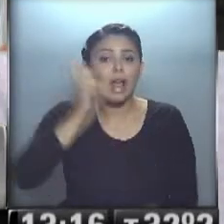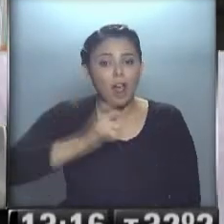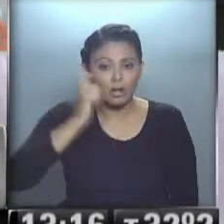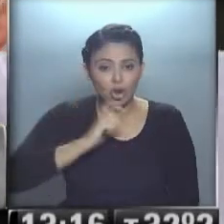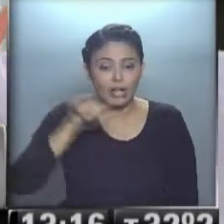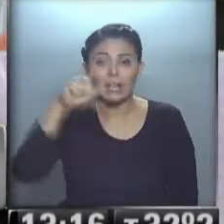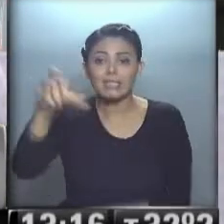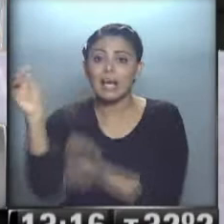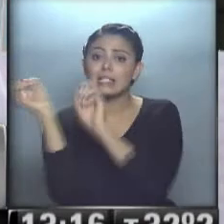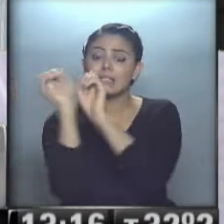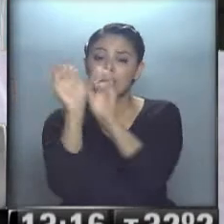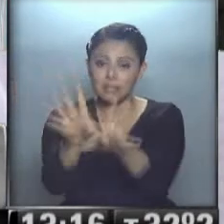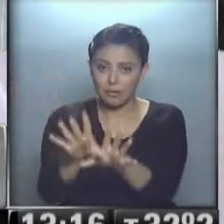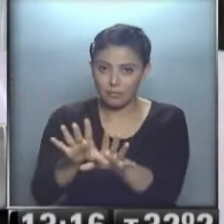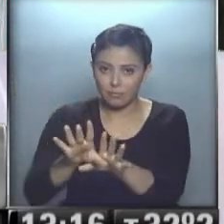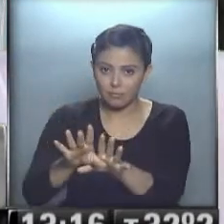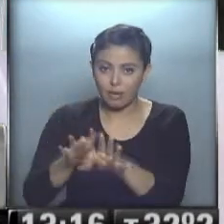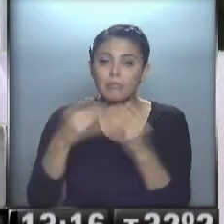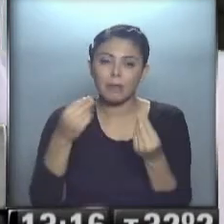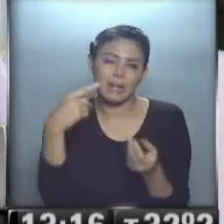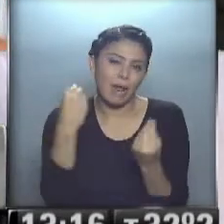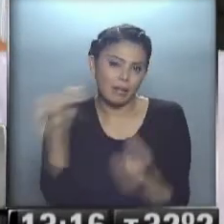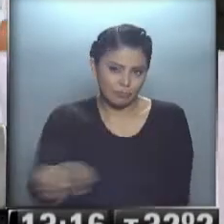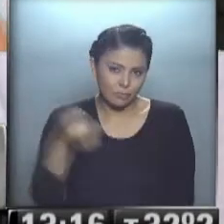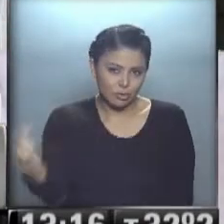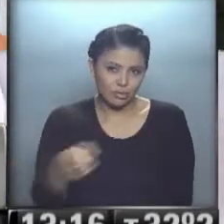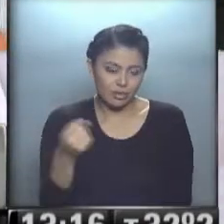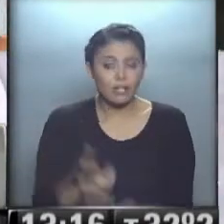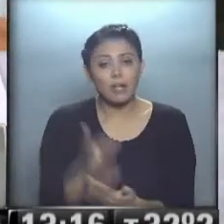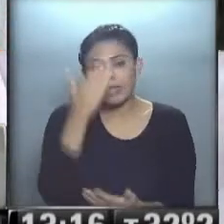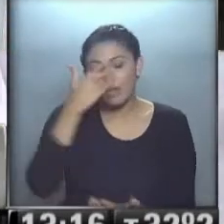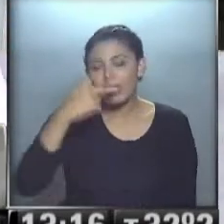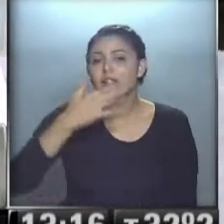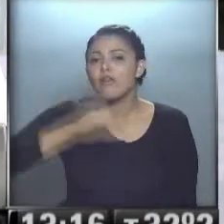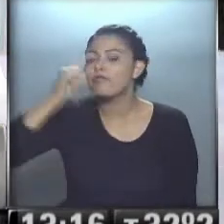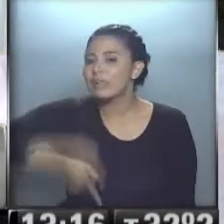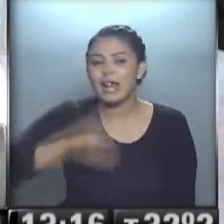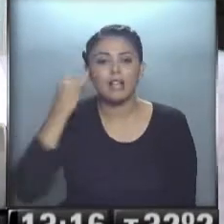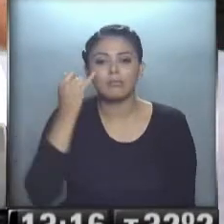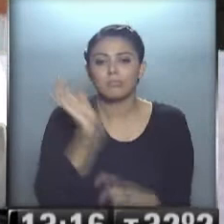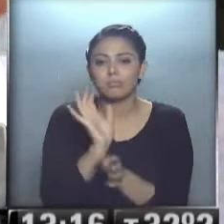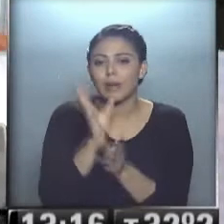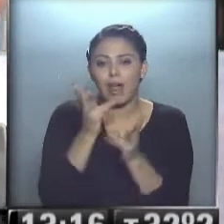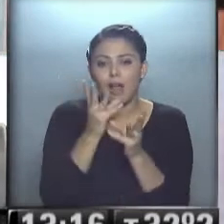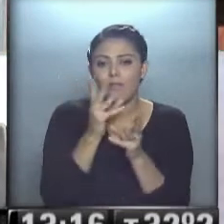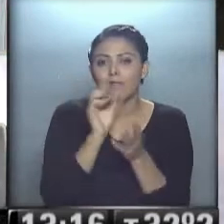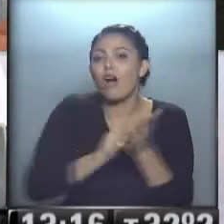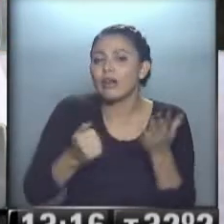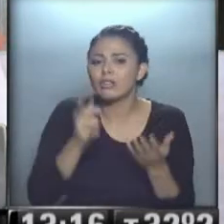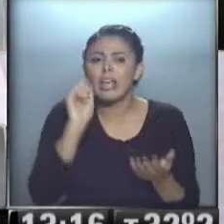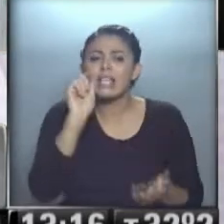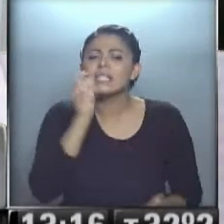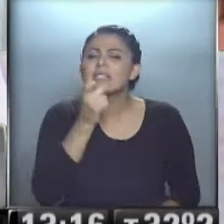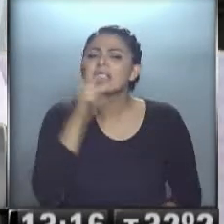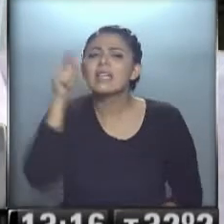sido trasladada a la rioja con fines de explotación sexual claro después en el fallo final esto no aparece lo que se dice es quién sabe si